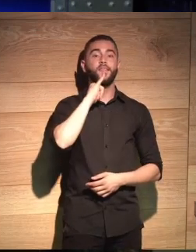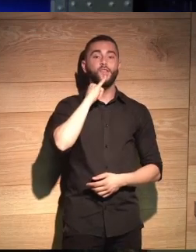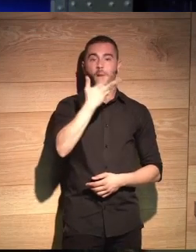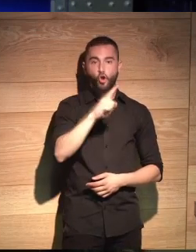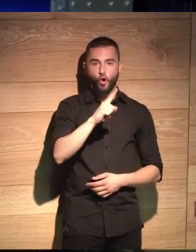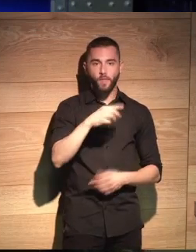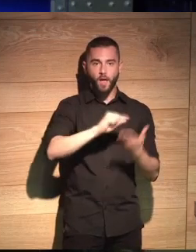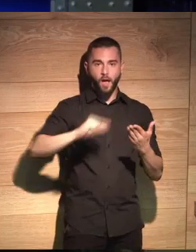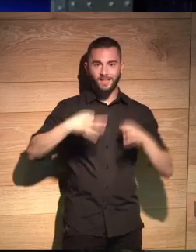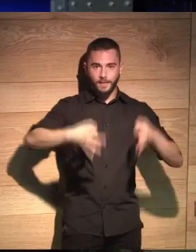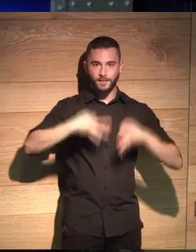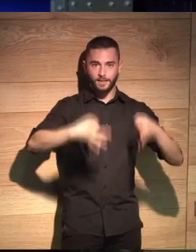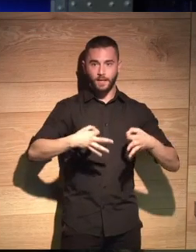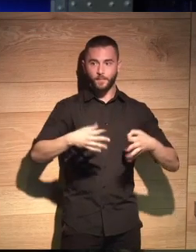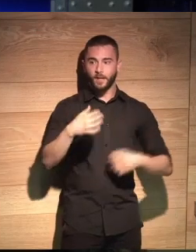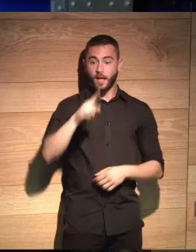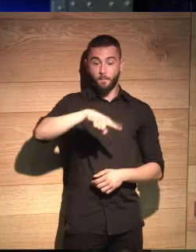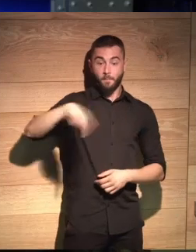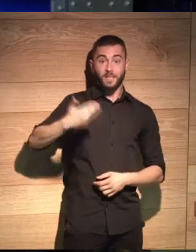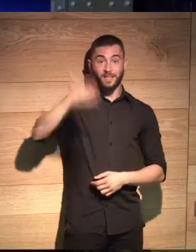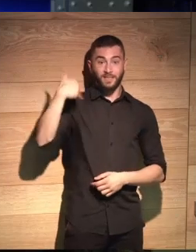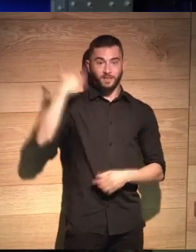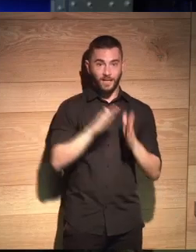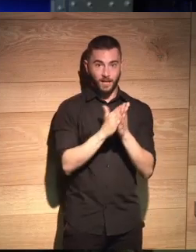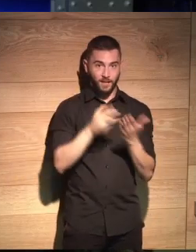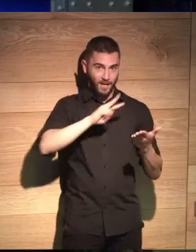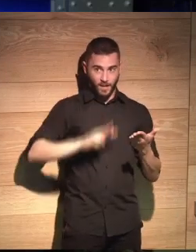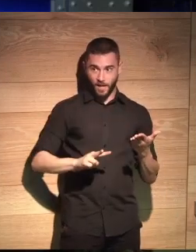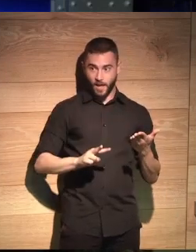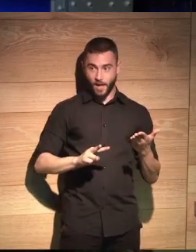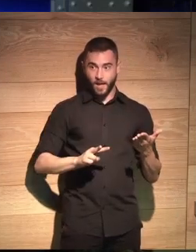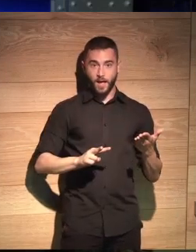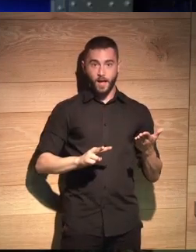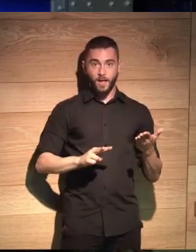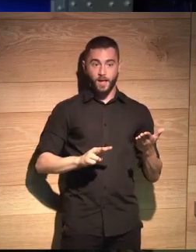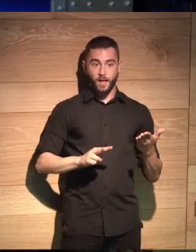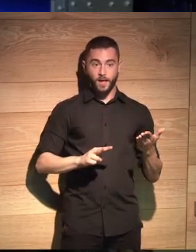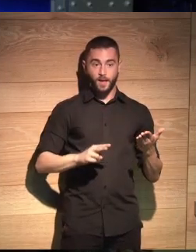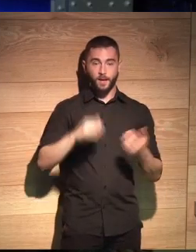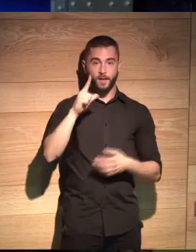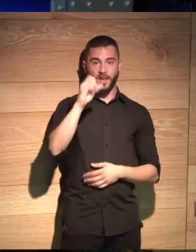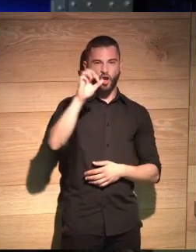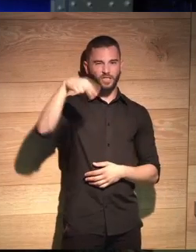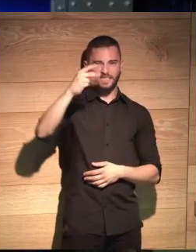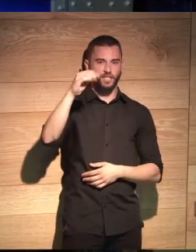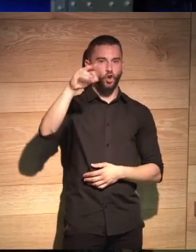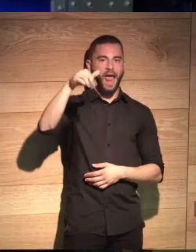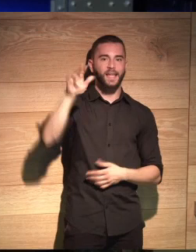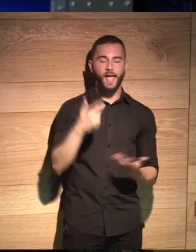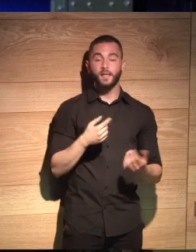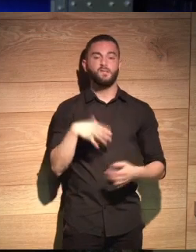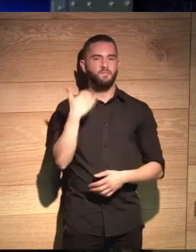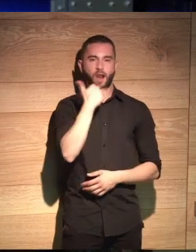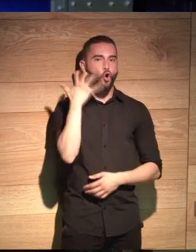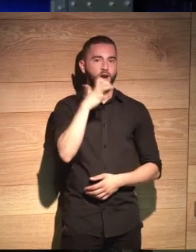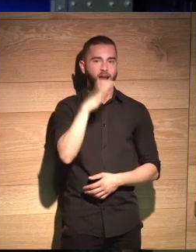desconocido y demás. Cuando hace unos meses yo leía Los Children Archive, me resultaba muy extraño porque estaba leyendo a